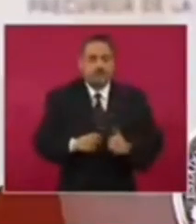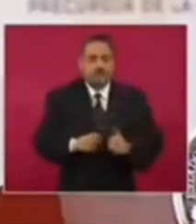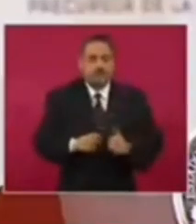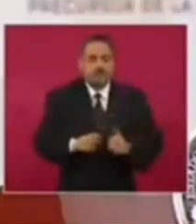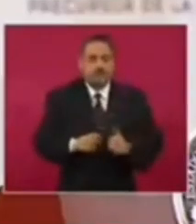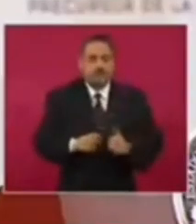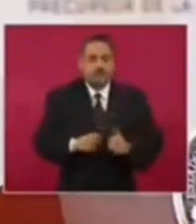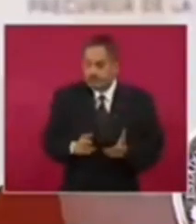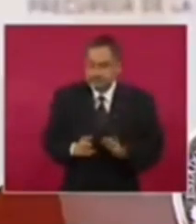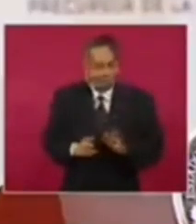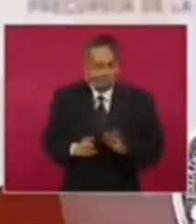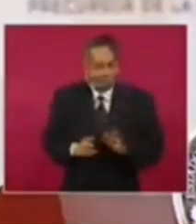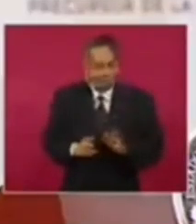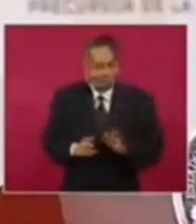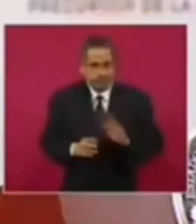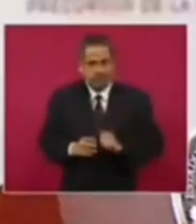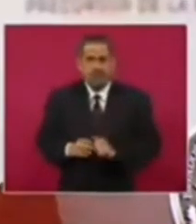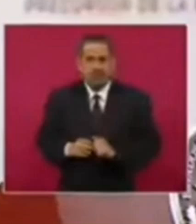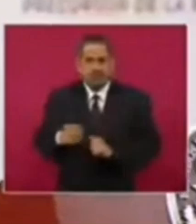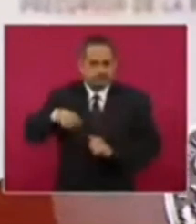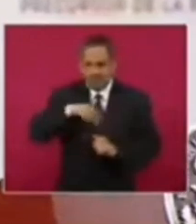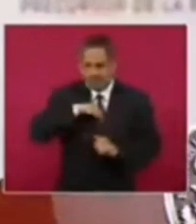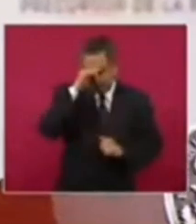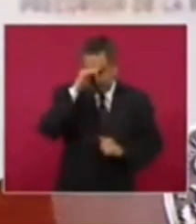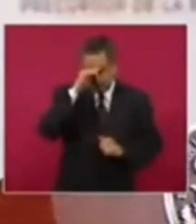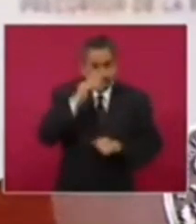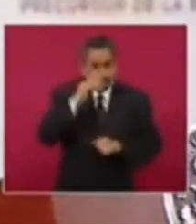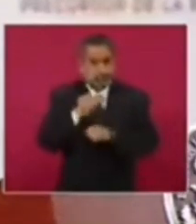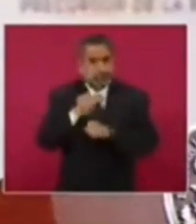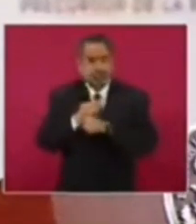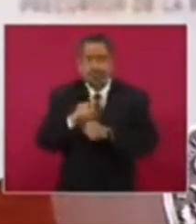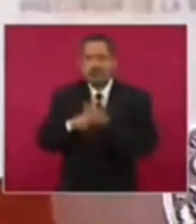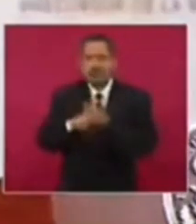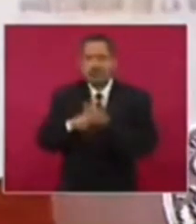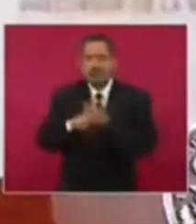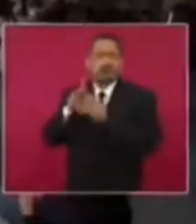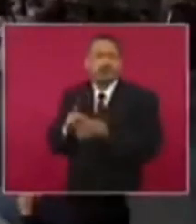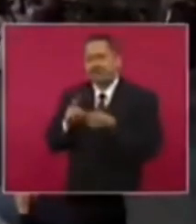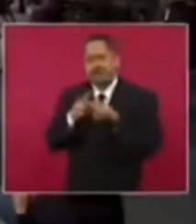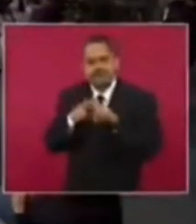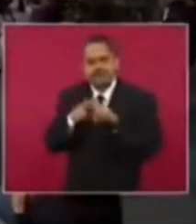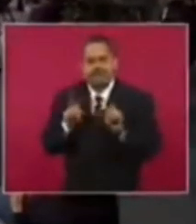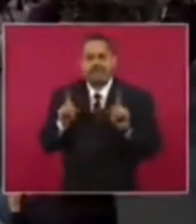Entonces, nosotros estamos aplicando una política distinta.